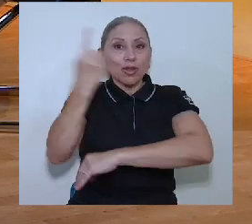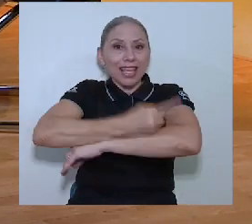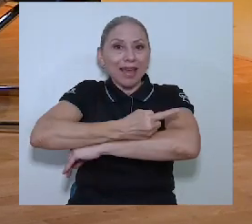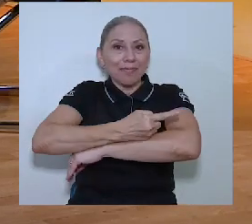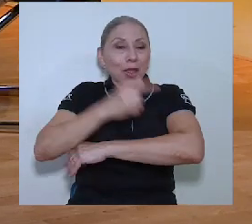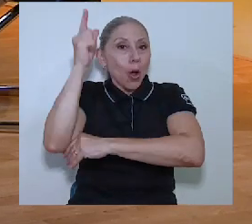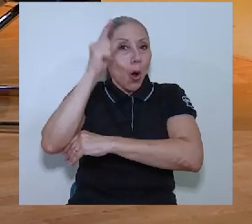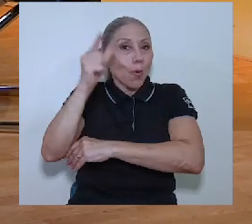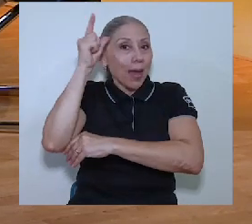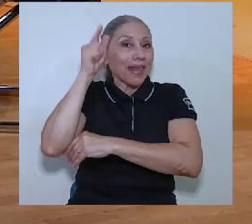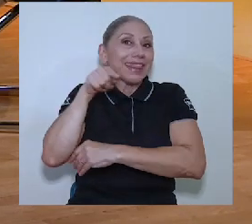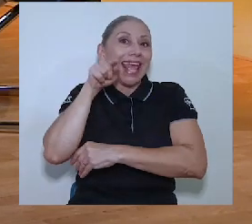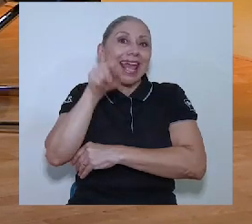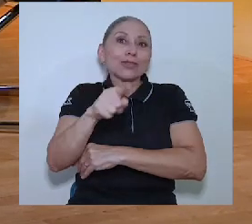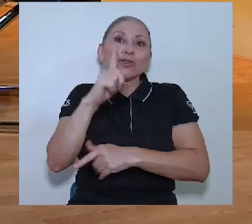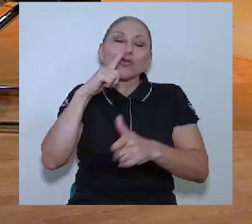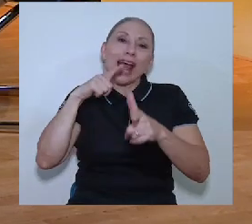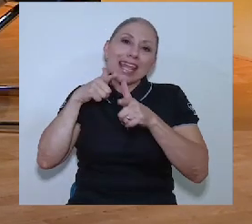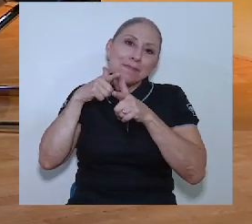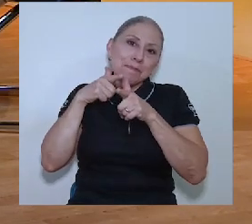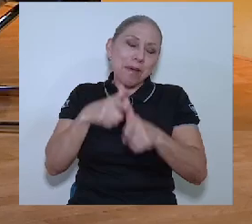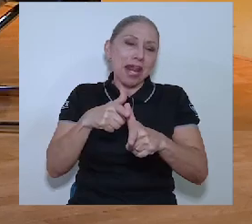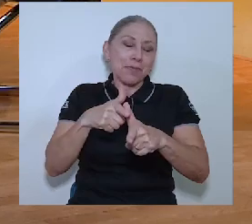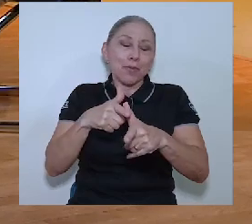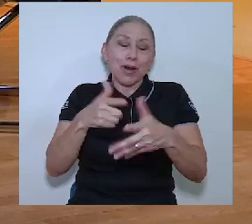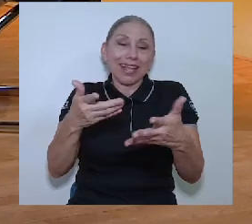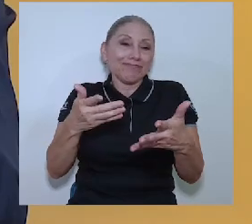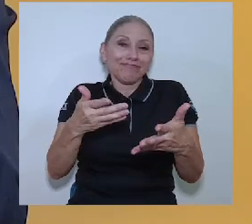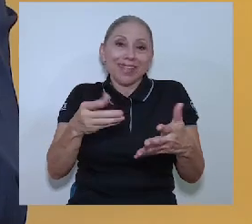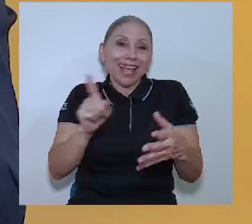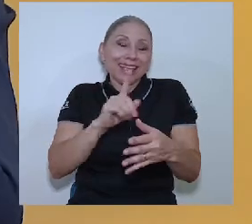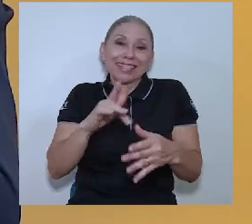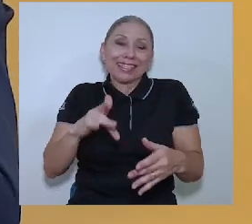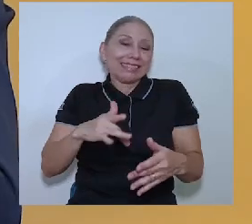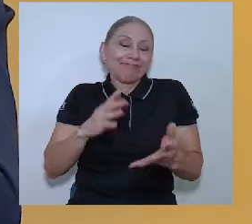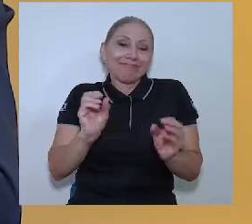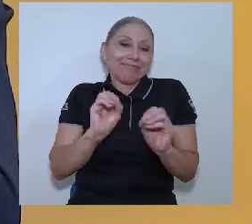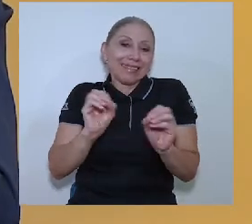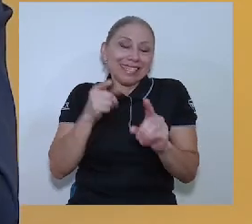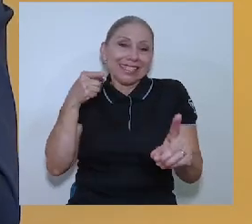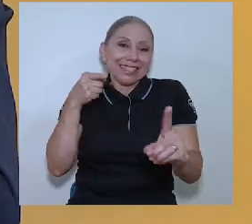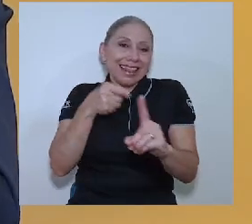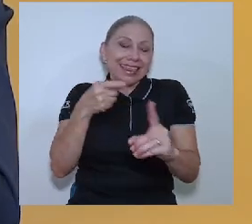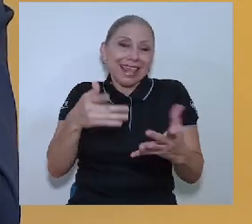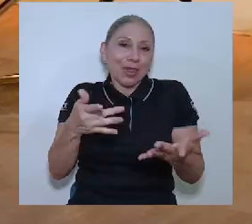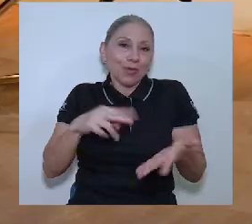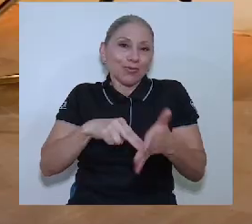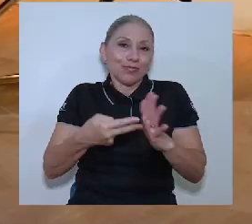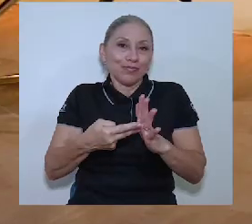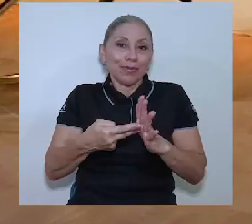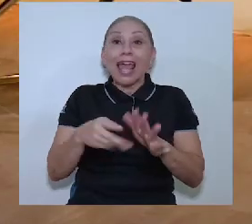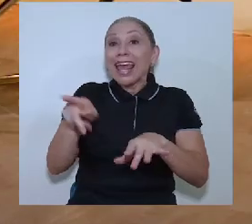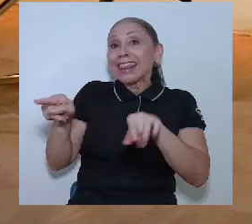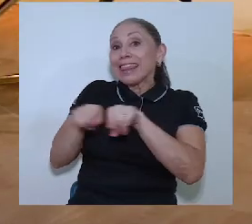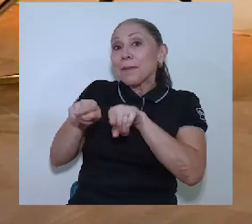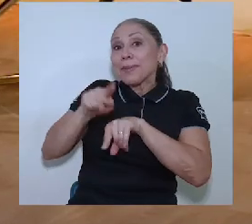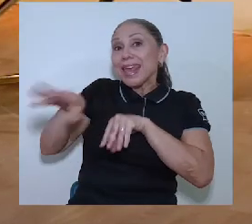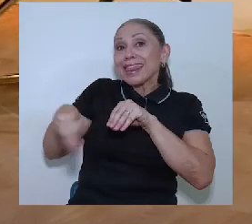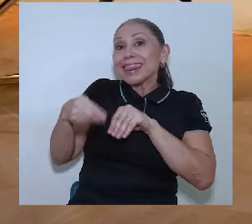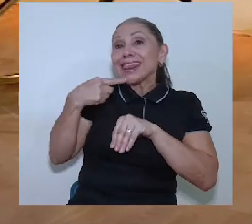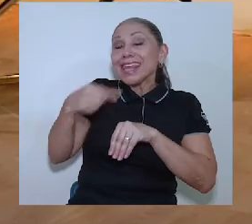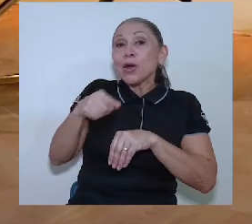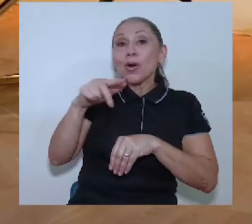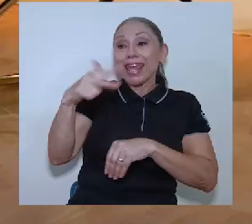Obviamente esto es una hipérbole totalmente sin sentido. Déjeme otra nota de pie de página. Y que en 3 días iba a